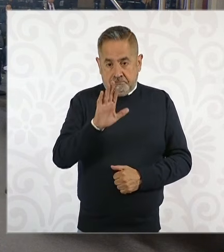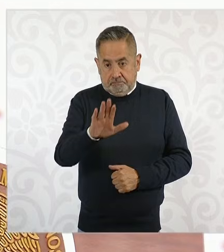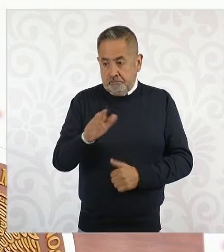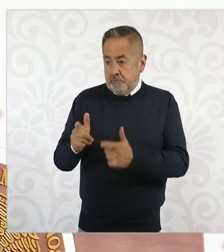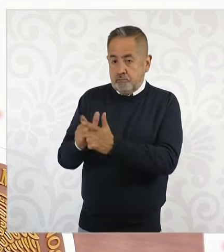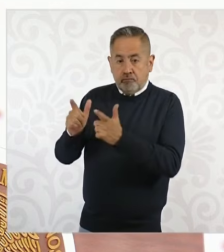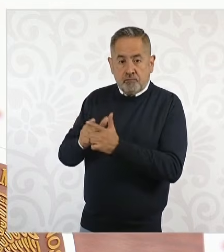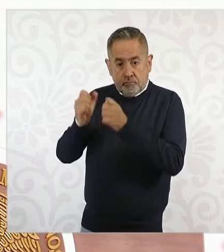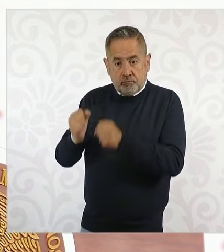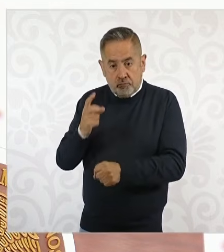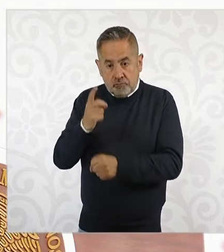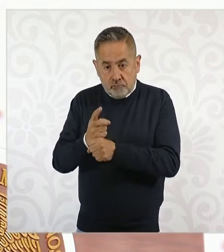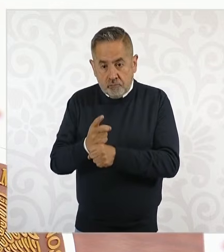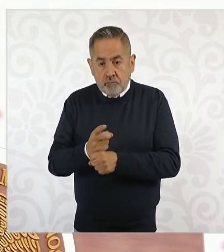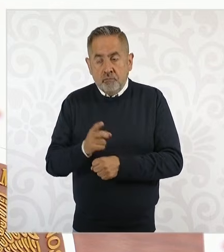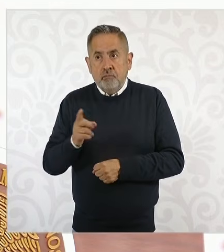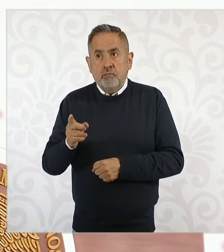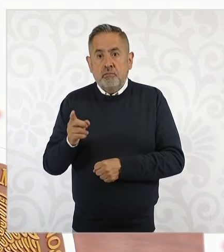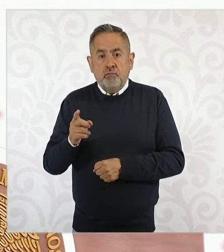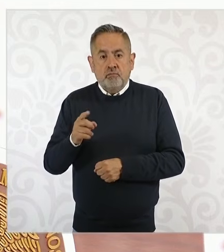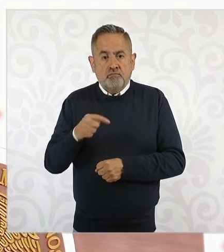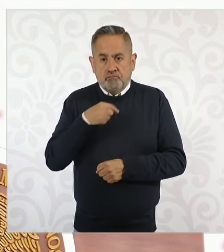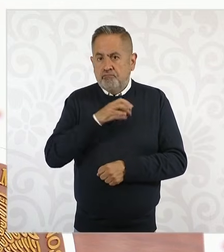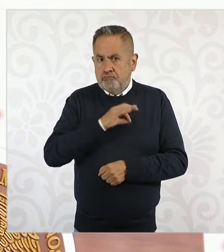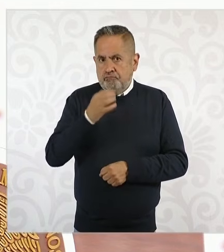el día anterior